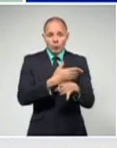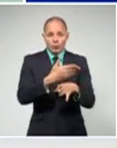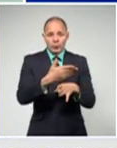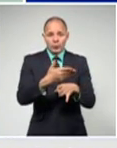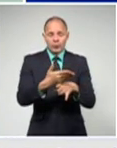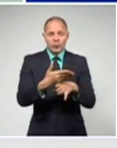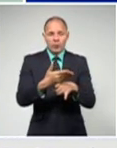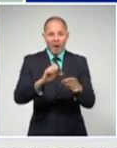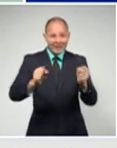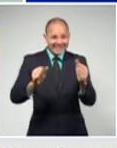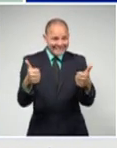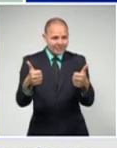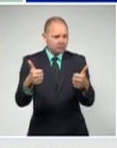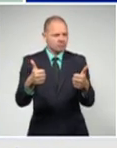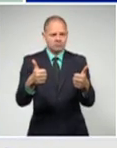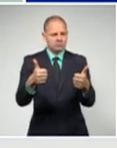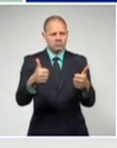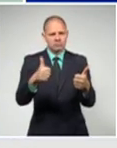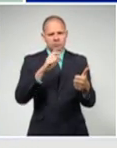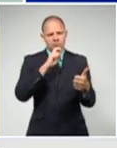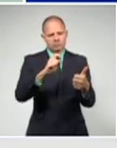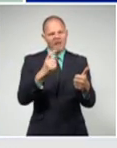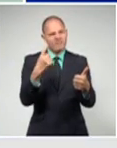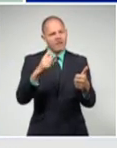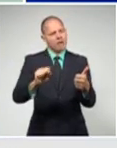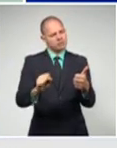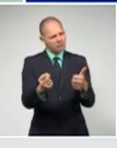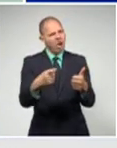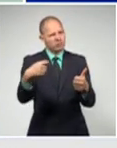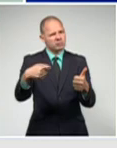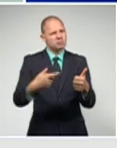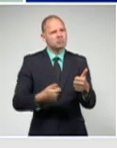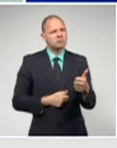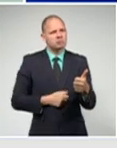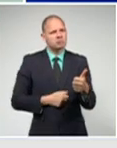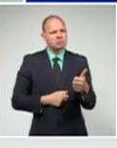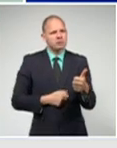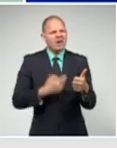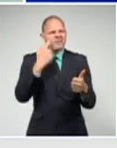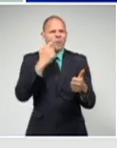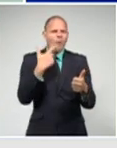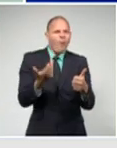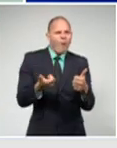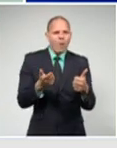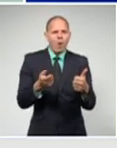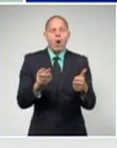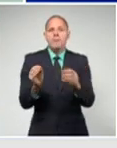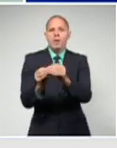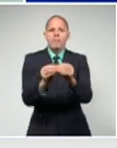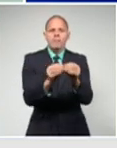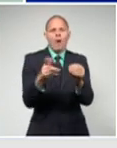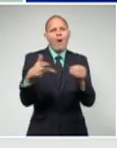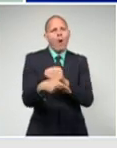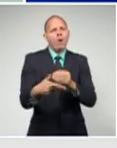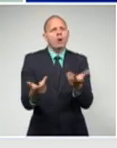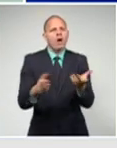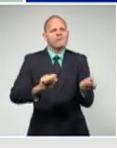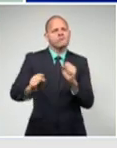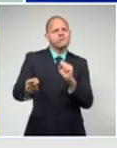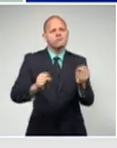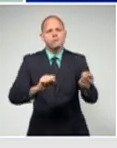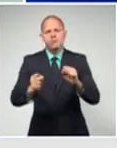que hay que seguir apretando, hay que seguir arreciando estas medidas para poder